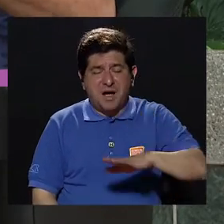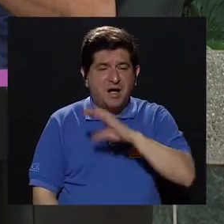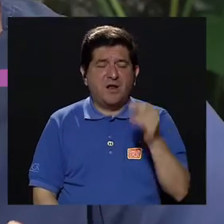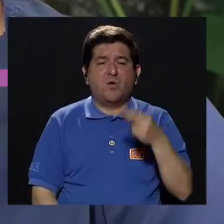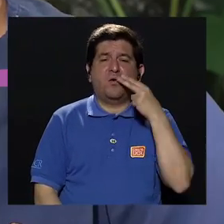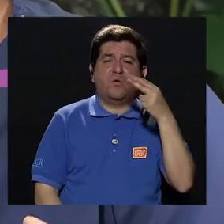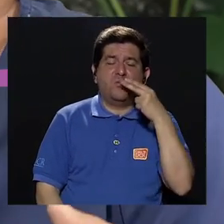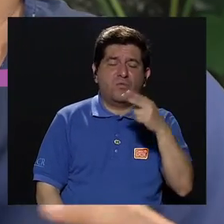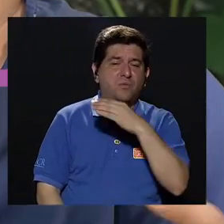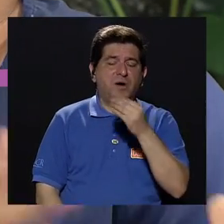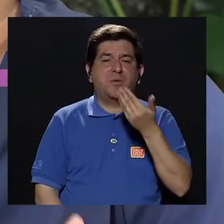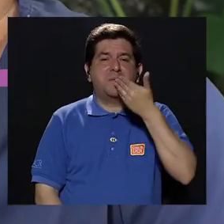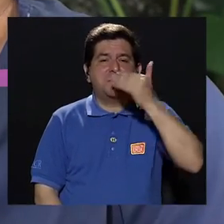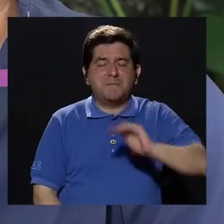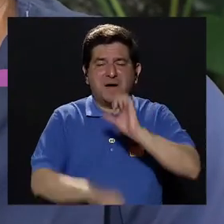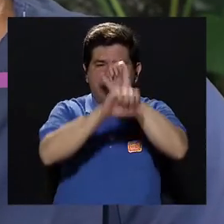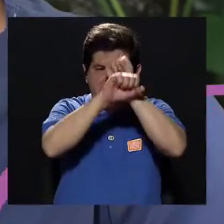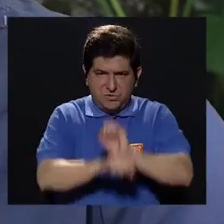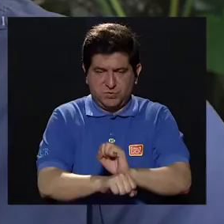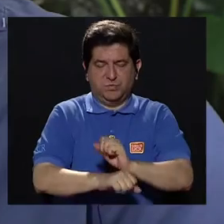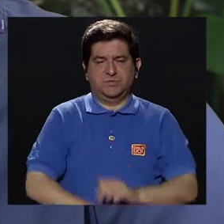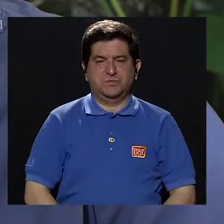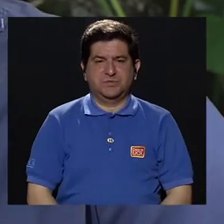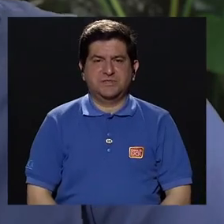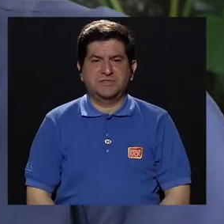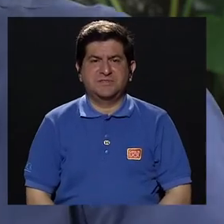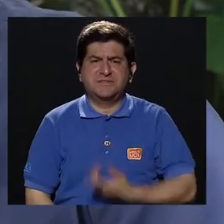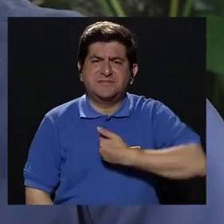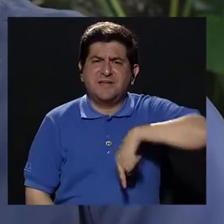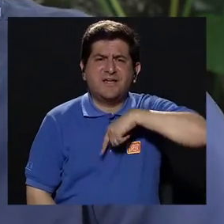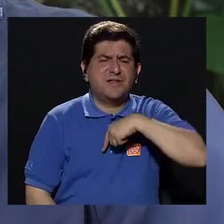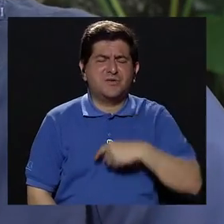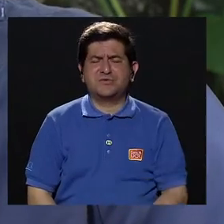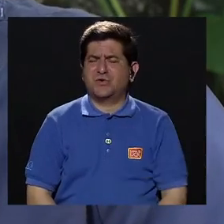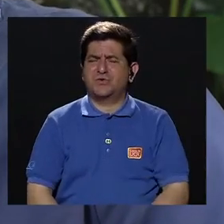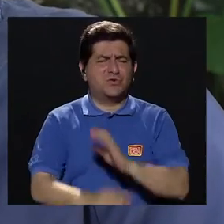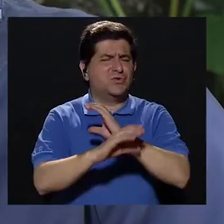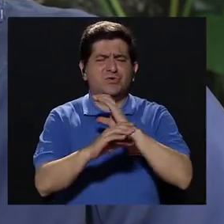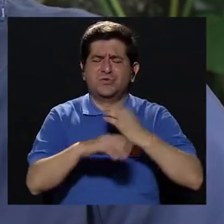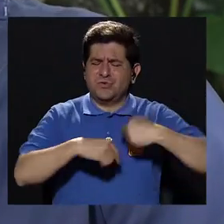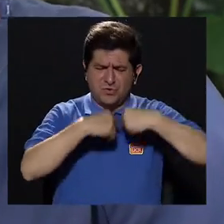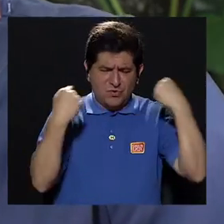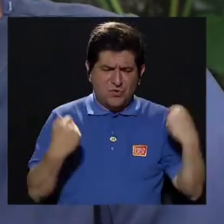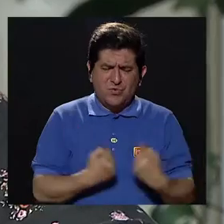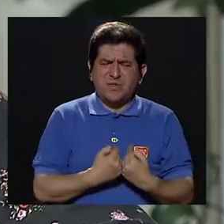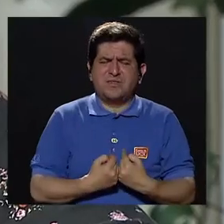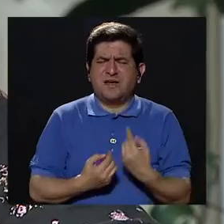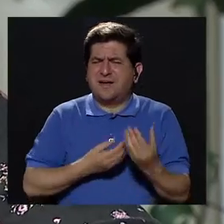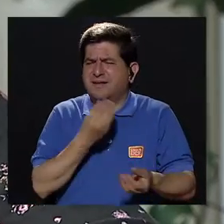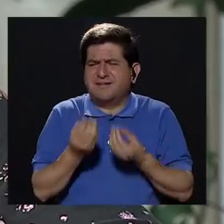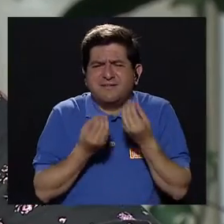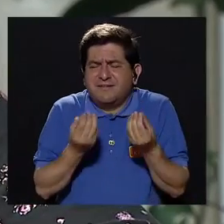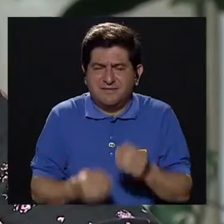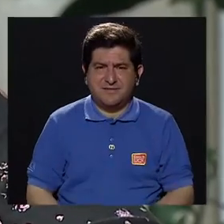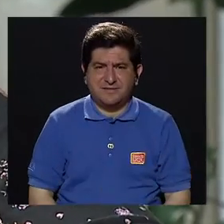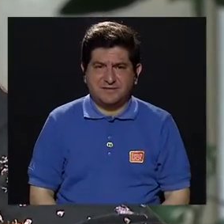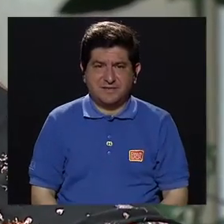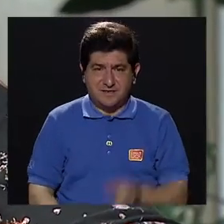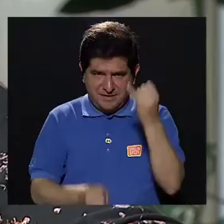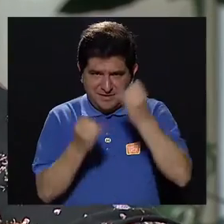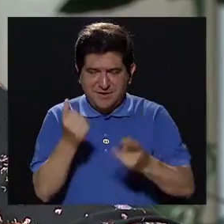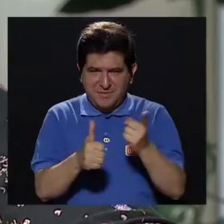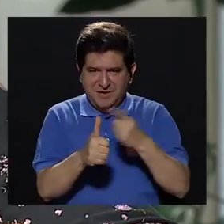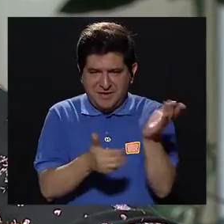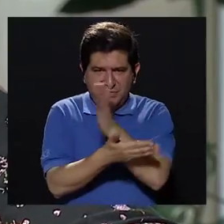fumado o tenemos malos hábitos de higiene. Justamente esa era mi pregunta, ¿qué estamos haciendo que no estamos cuidando nuestro corazón? A propósito de que ya